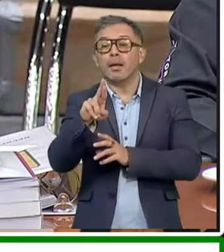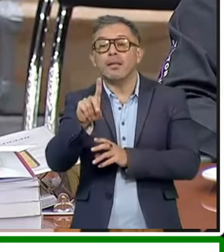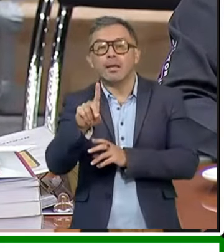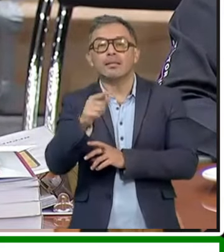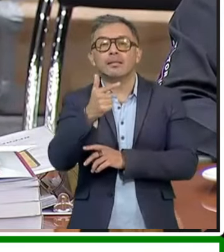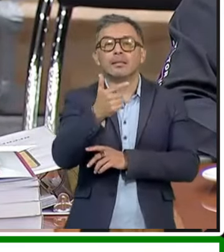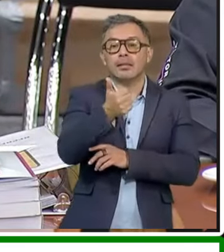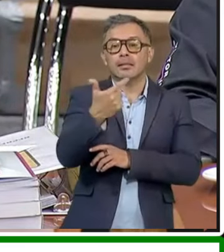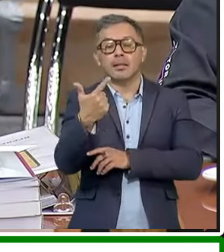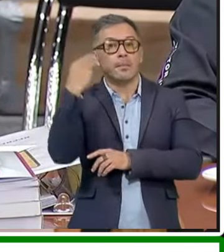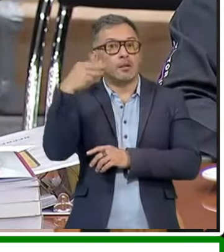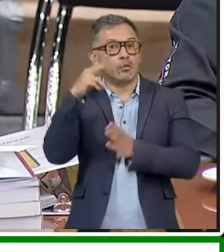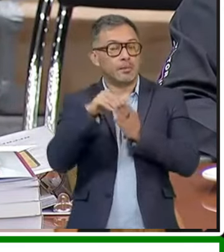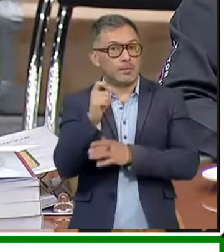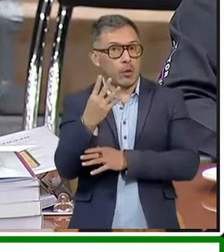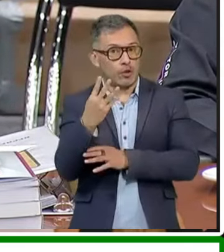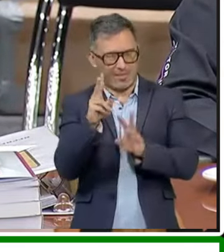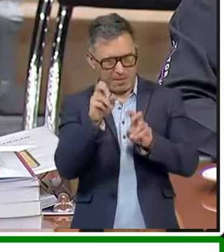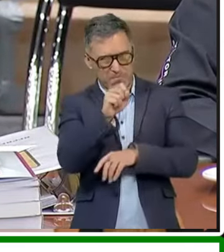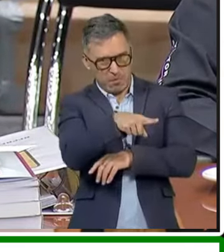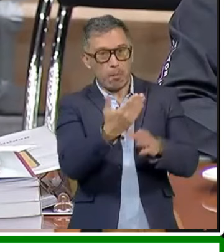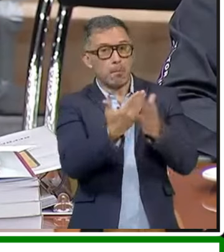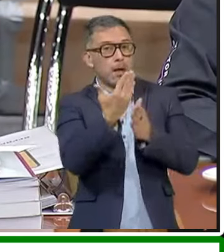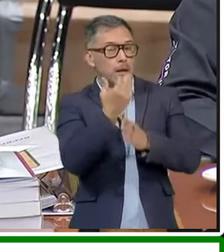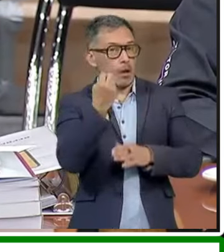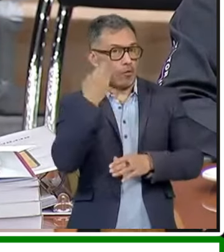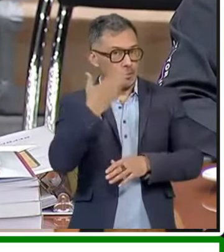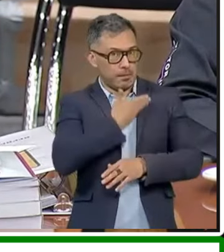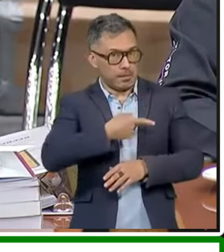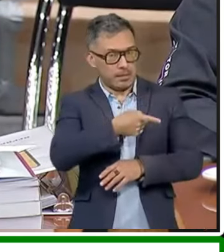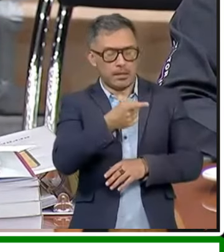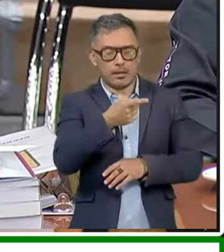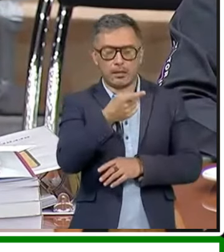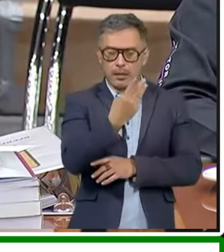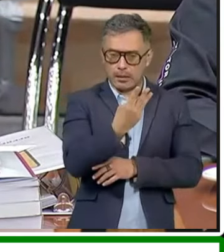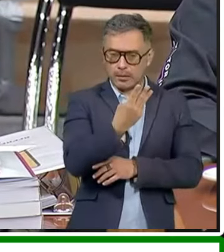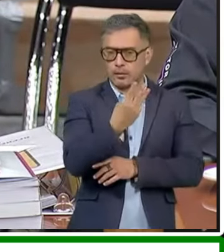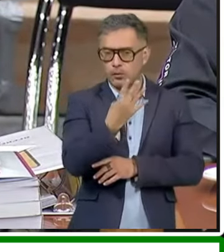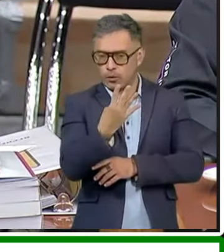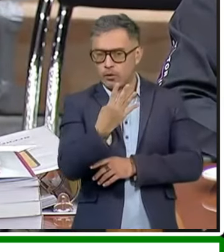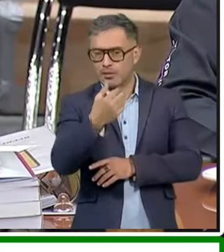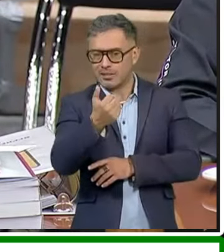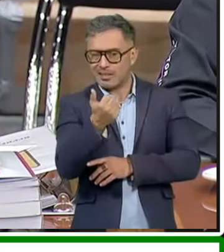del 24. Sobre las mañaneras del 3, 4, 6 y 7 de marzo.